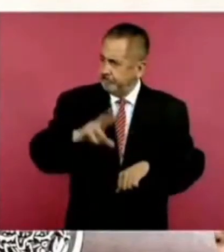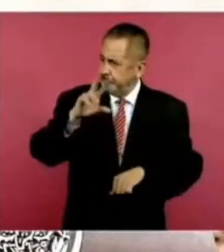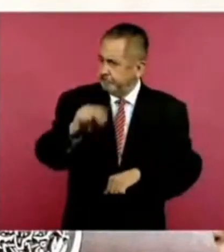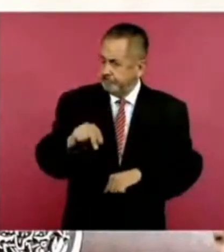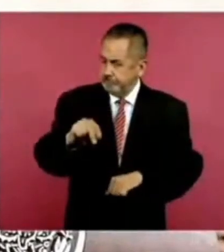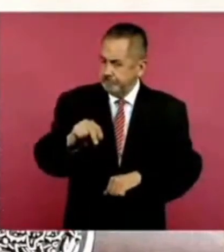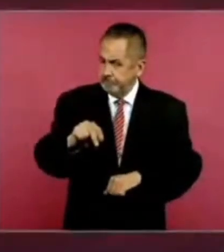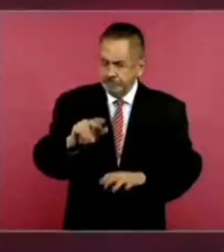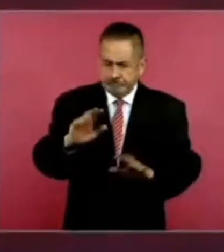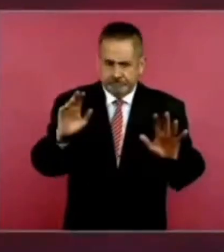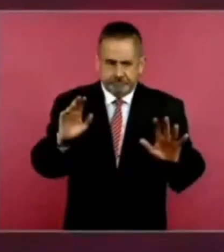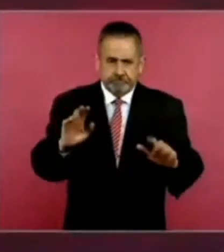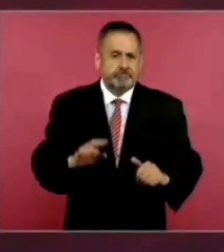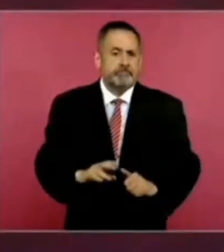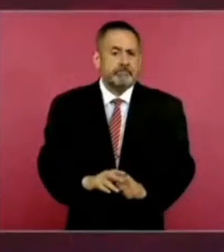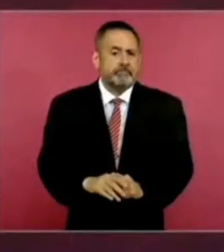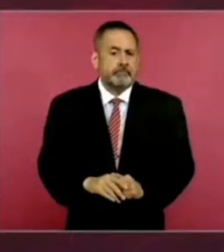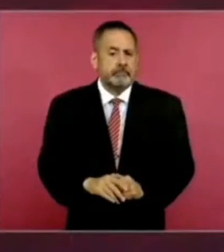y